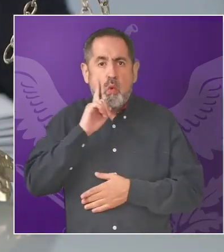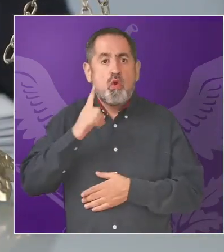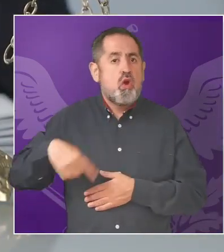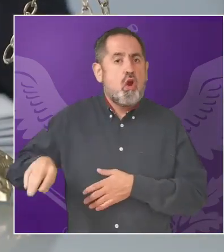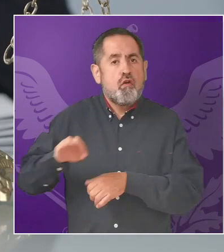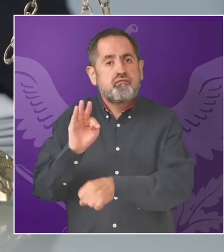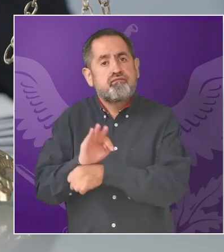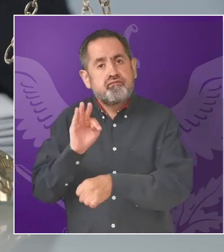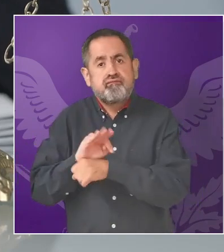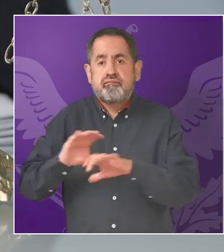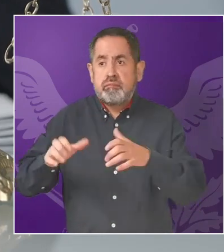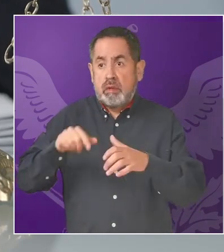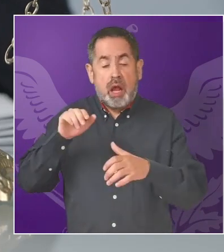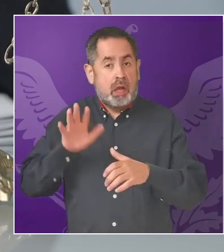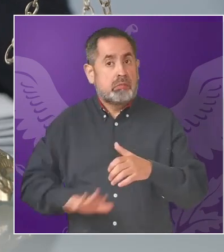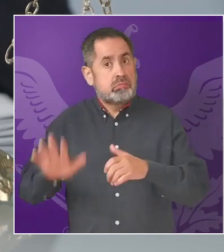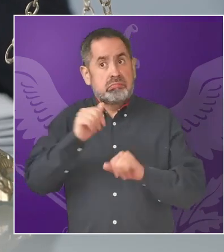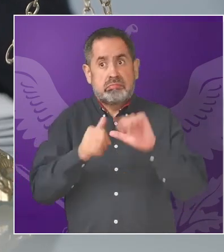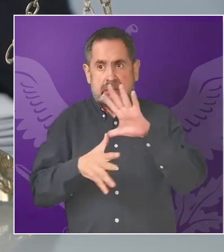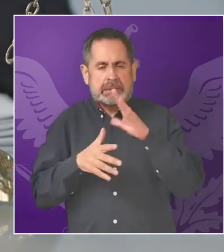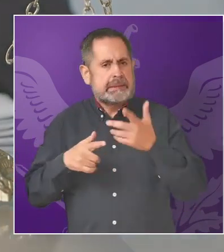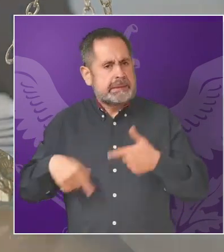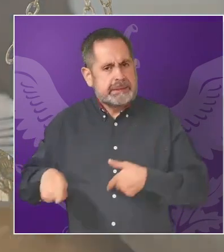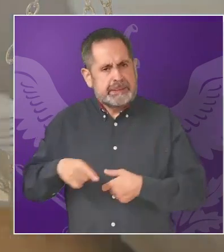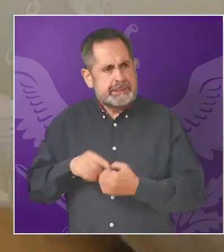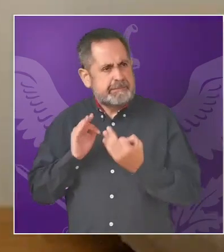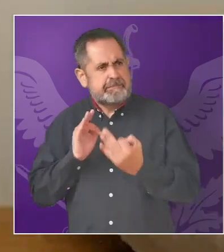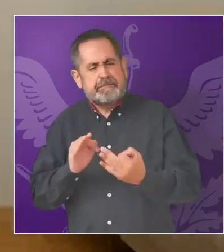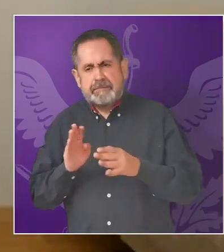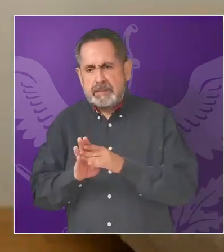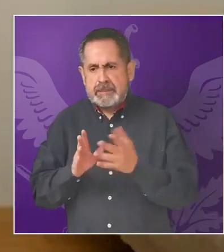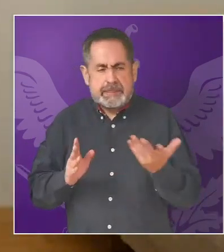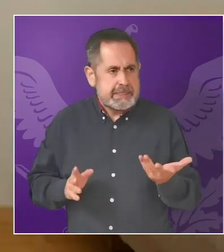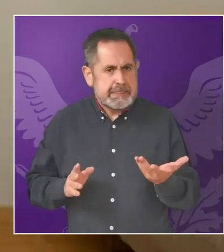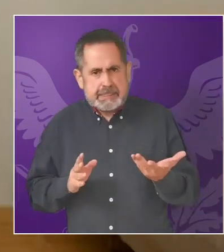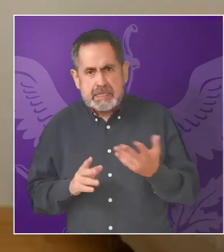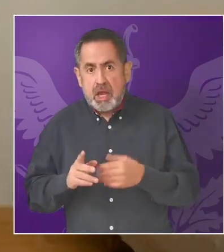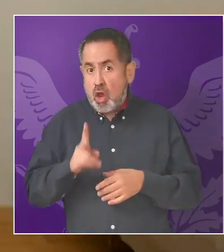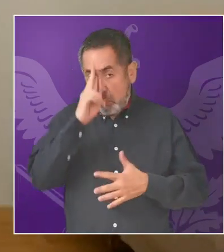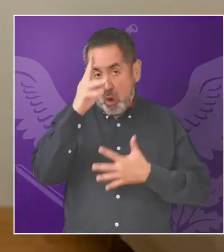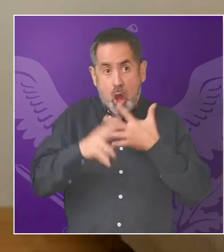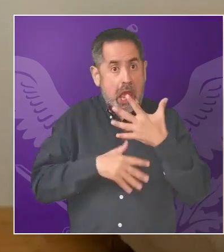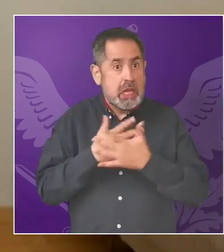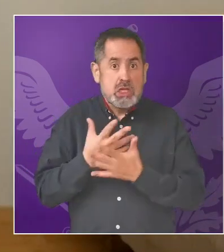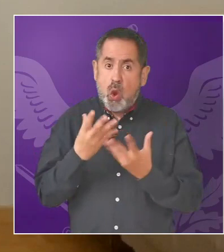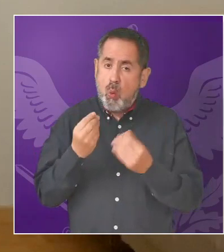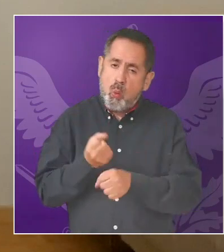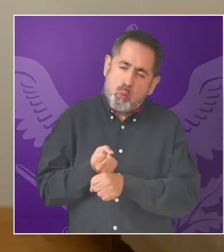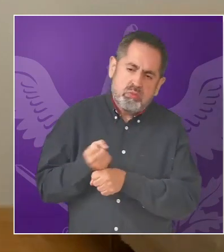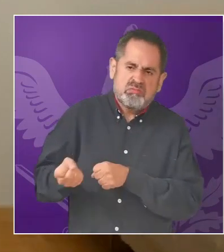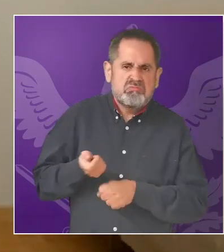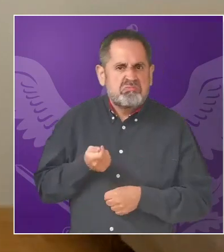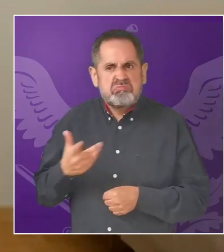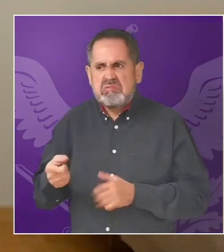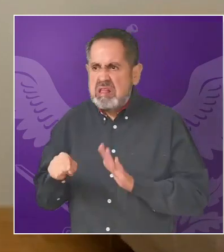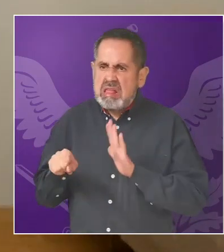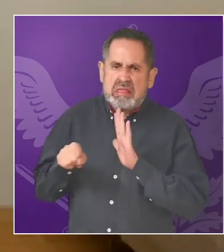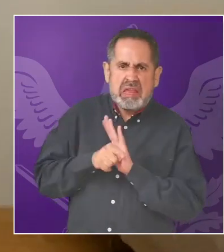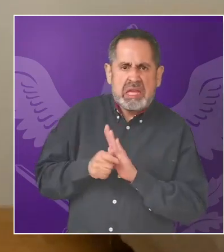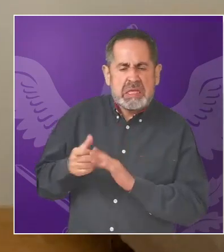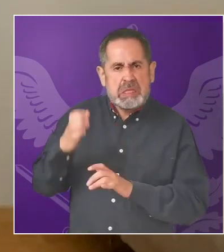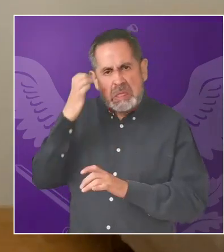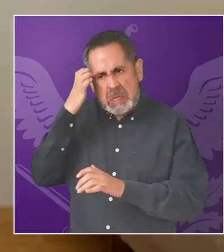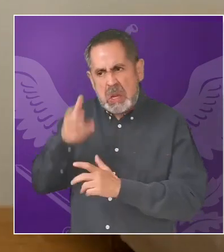mujeres defensoras de nuestro continente que están enfrentadas a altísimos niveles de violencia, de estigmatización,